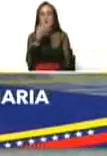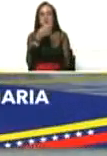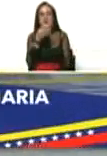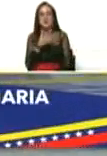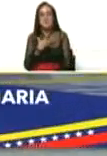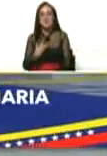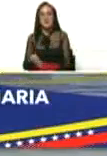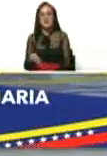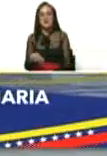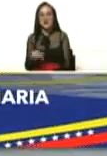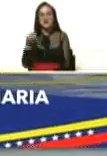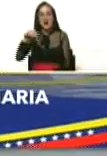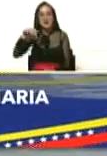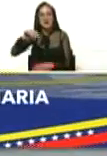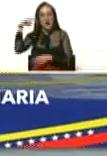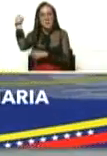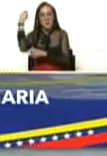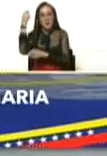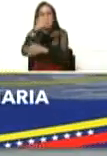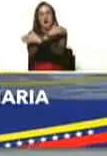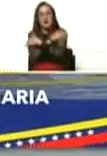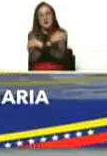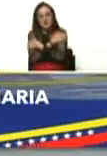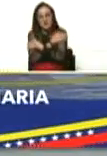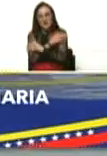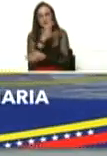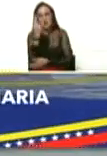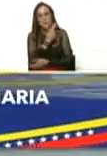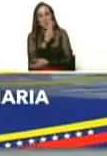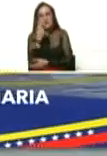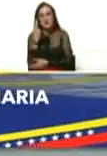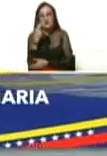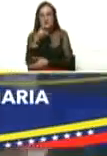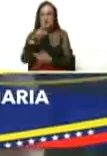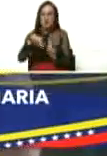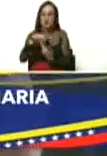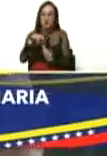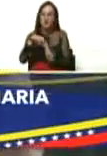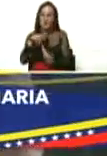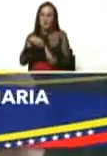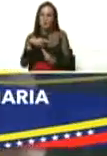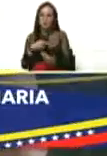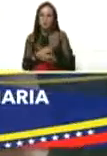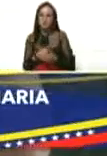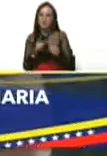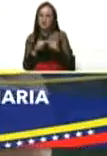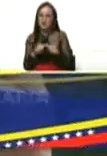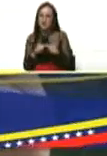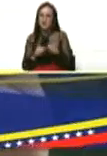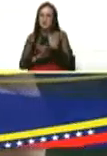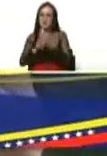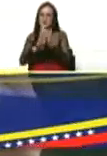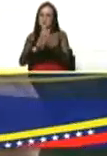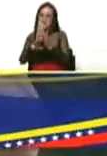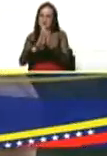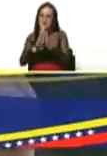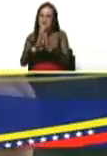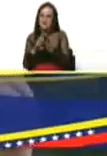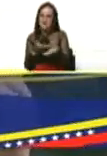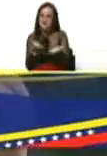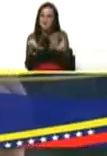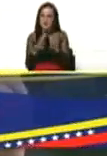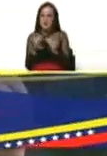presidente. Desde Apure, un abrazo comprometido con la revolución. Seguimos avanzando. Nuestros